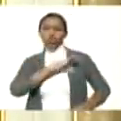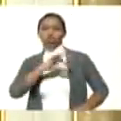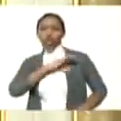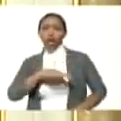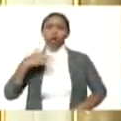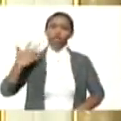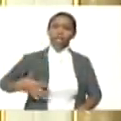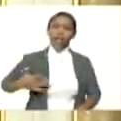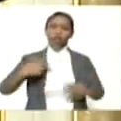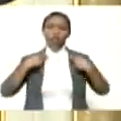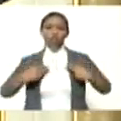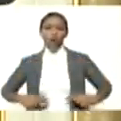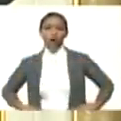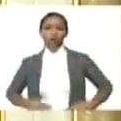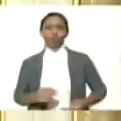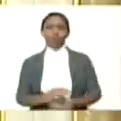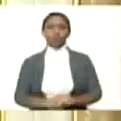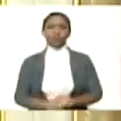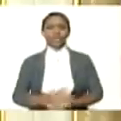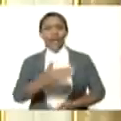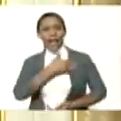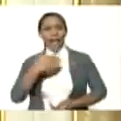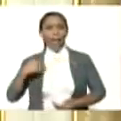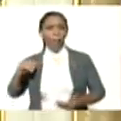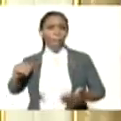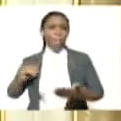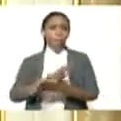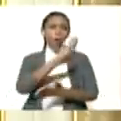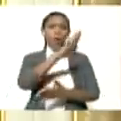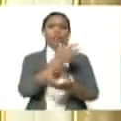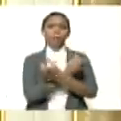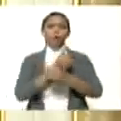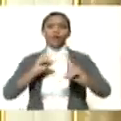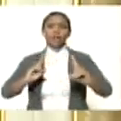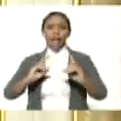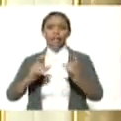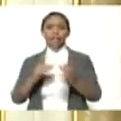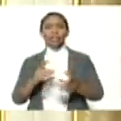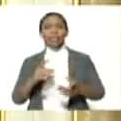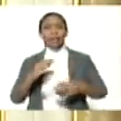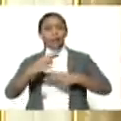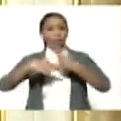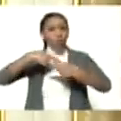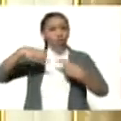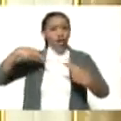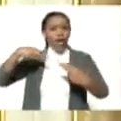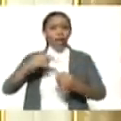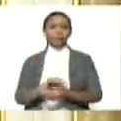derechos humanos, que queríamos impulsar una democracia revolucionaria